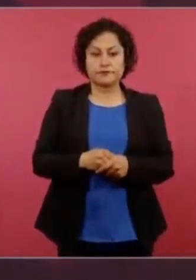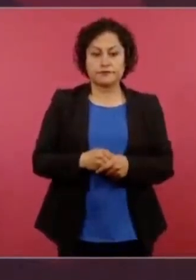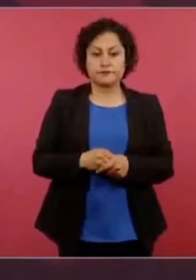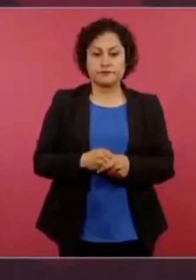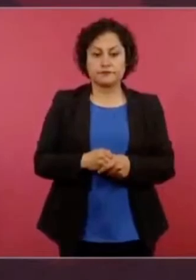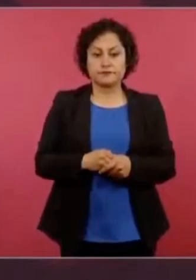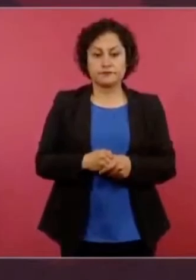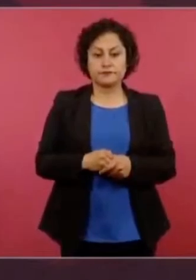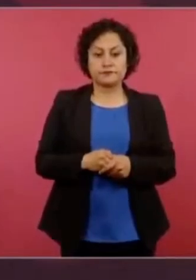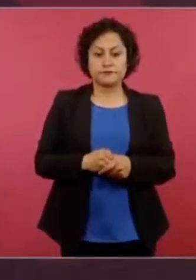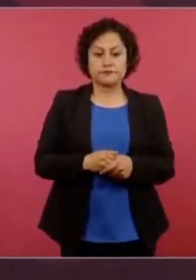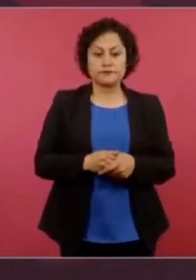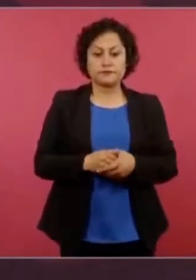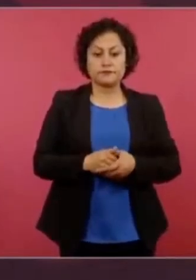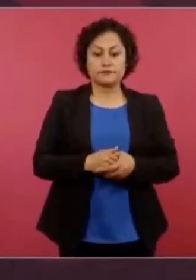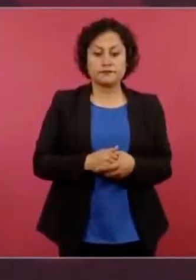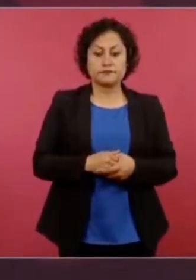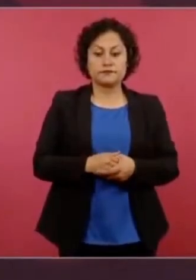los